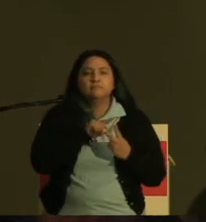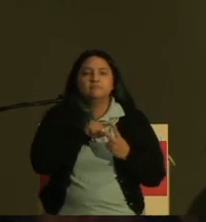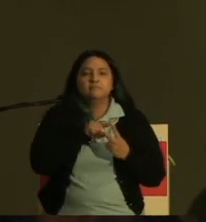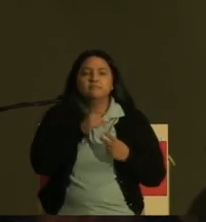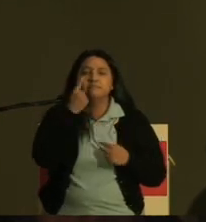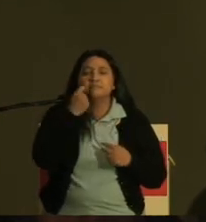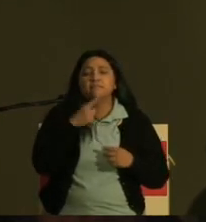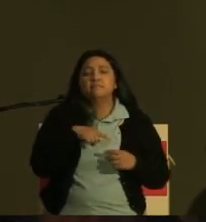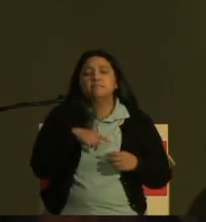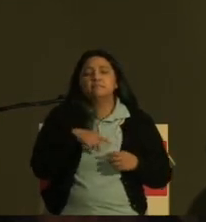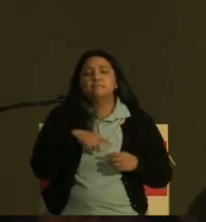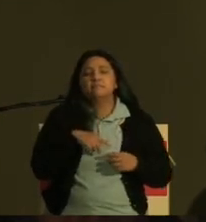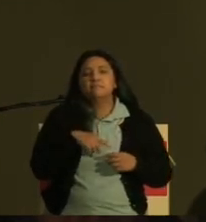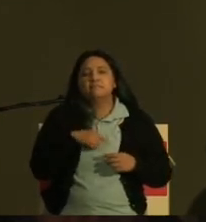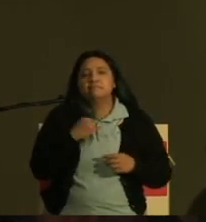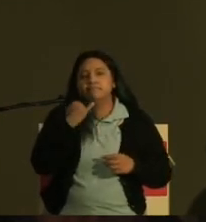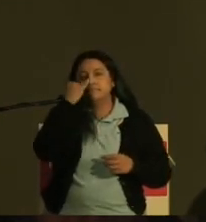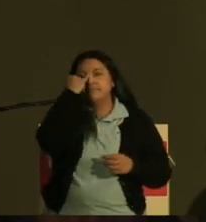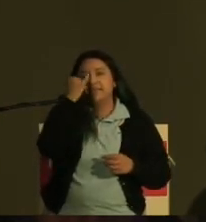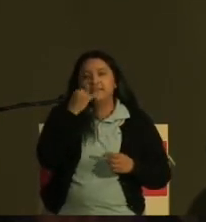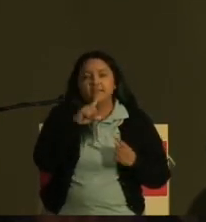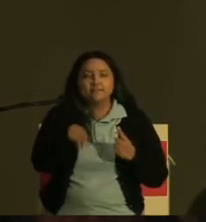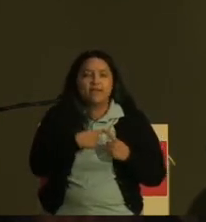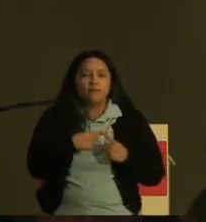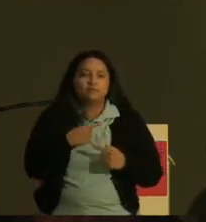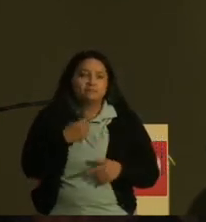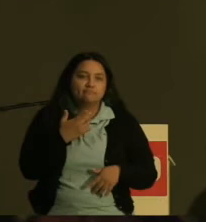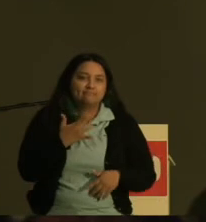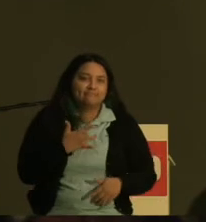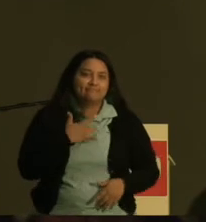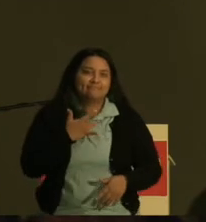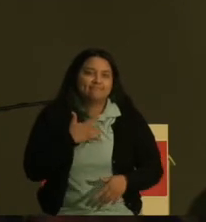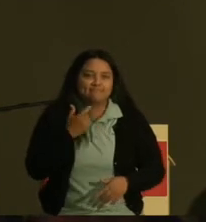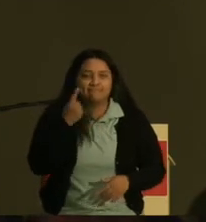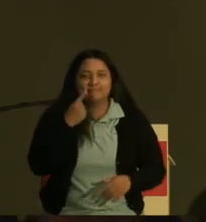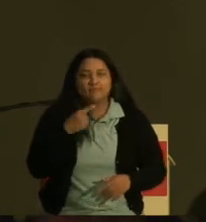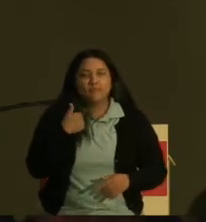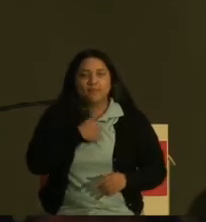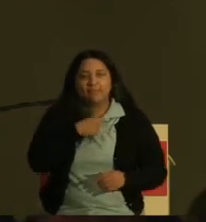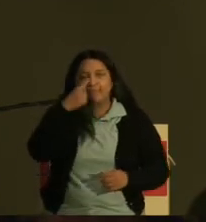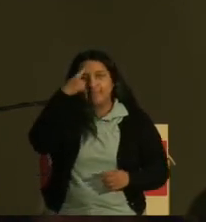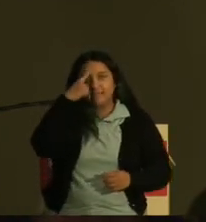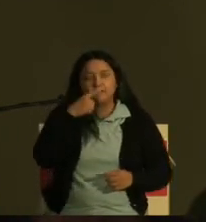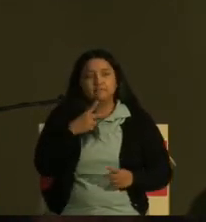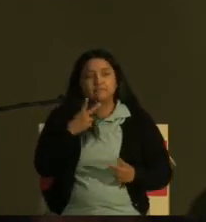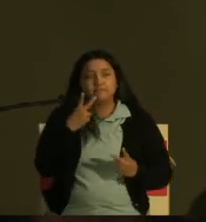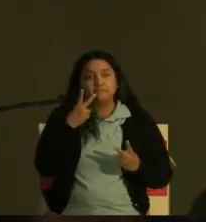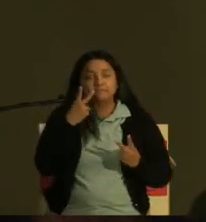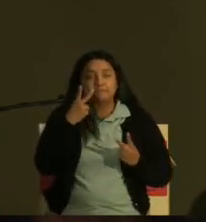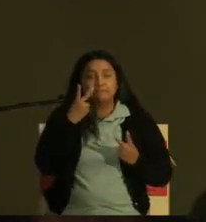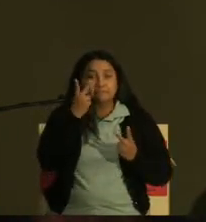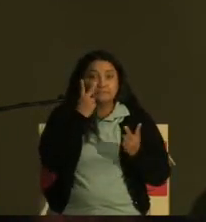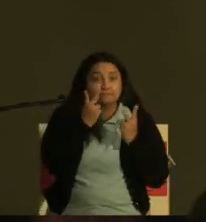la idea que se tiene de la escala, ¿no? De los sentidos, ¿no? Que se piensa que la vista es como el primer lugar, el oído, ¿no?